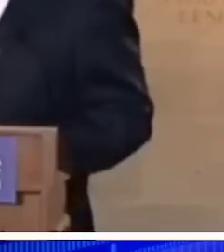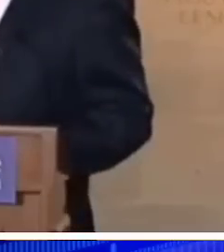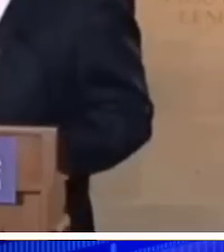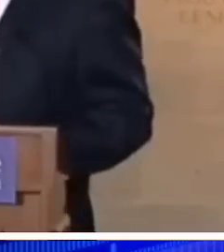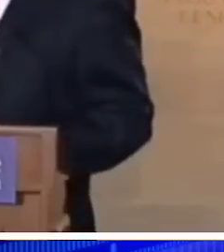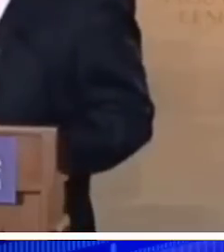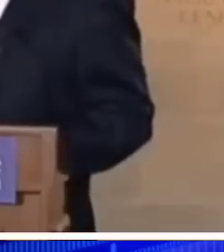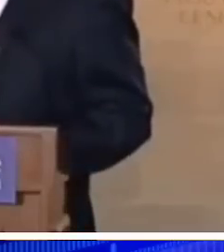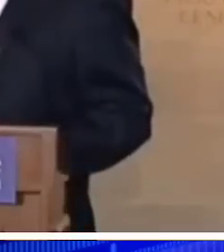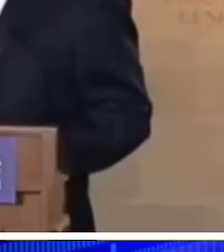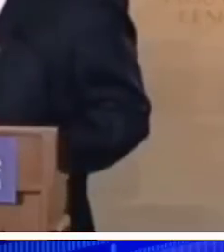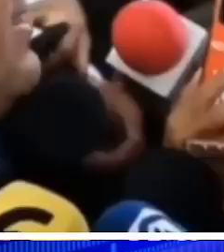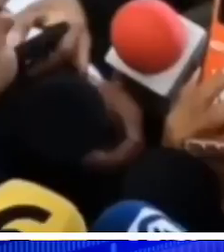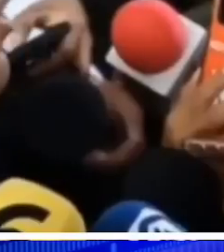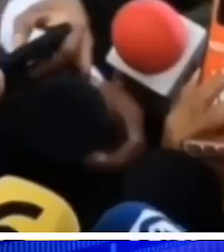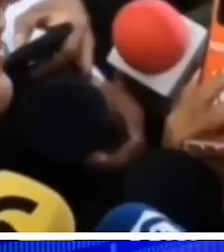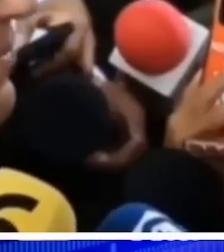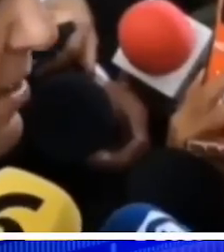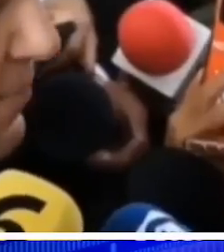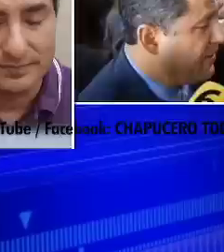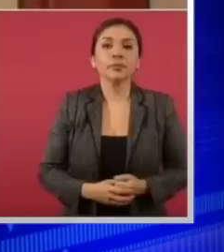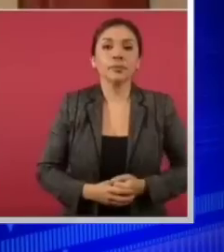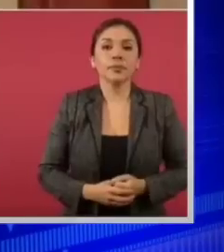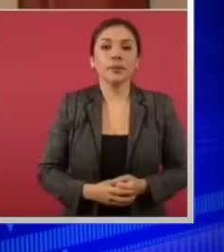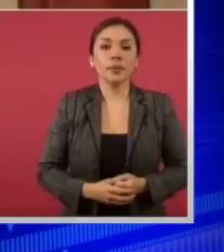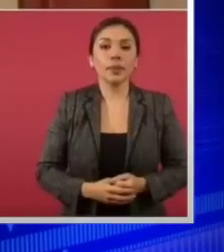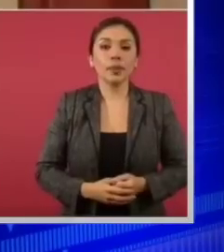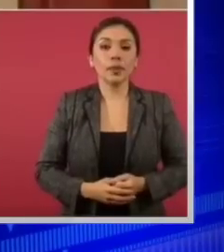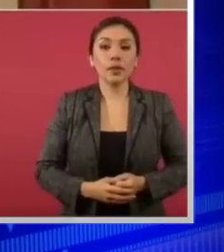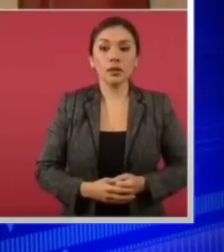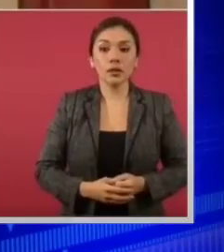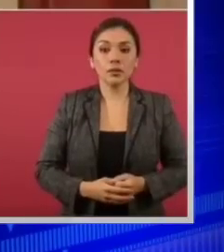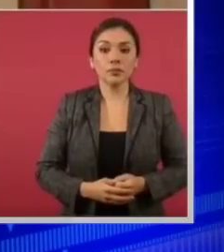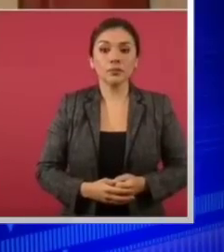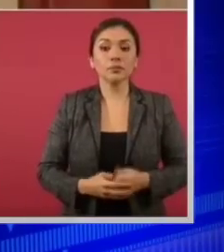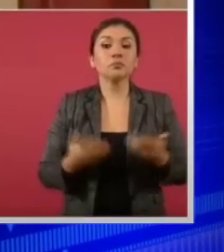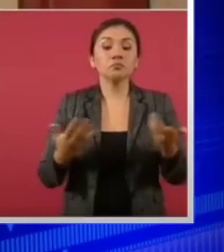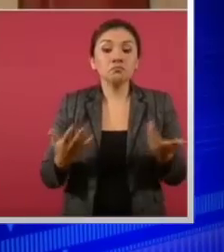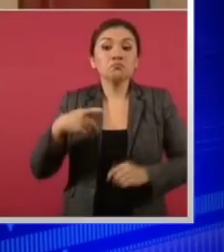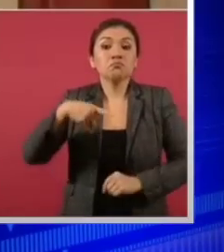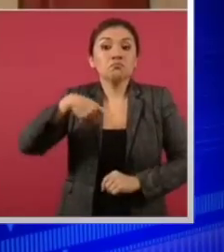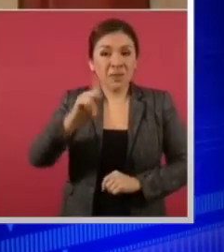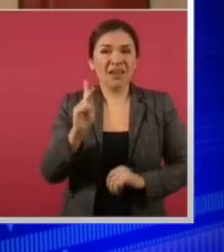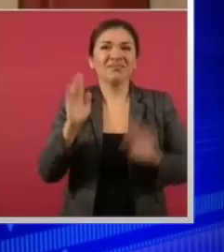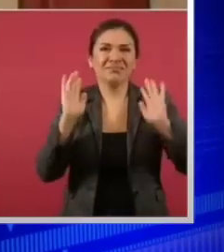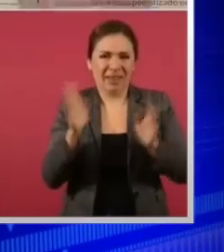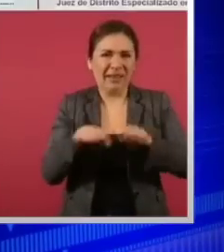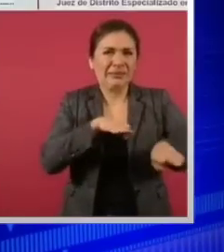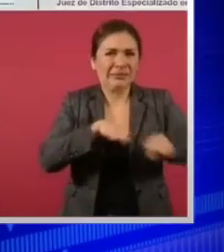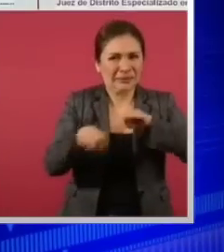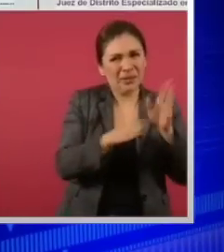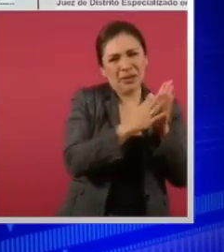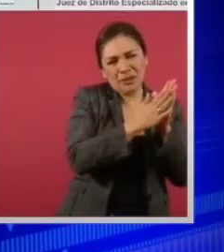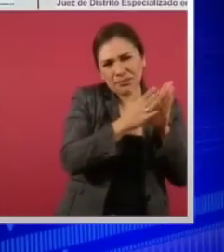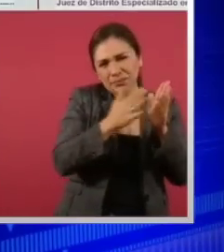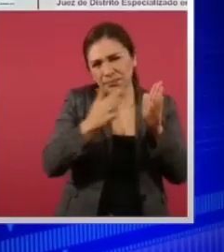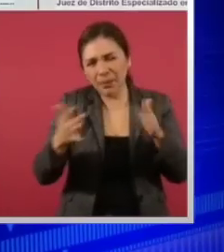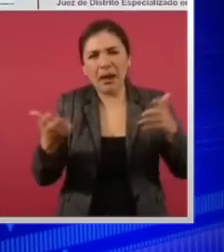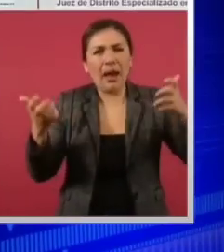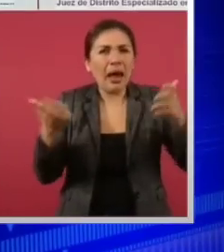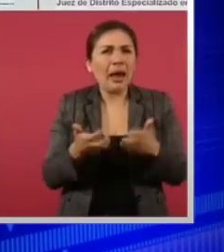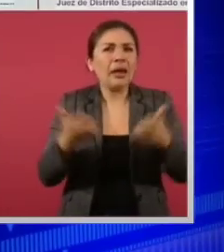con elementos de la marina tal que no obstante todo este trabajo que se realiza